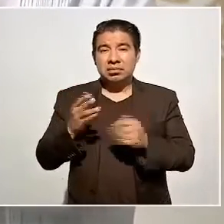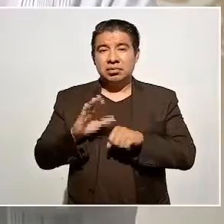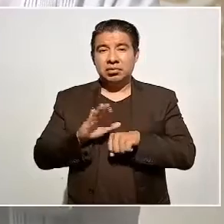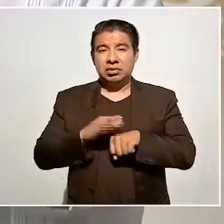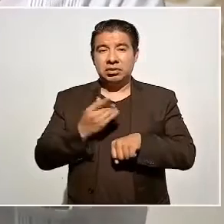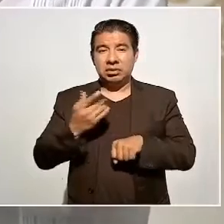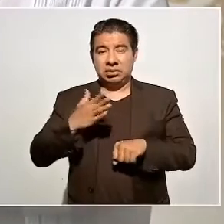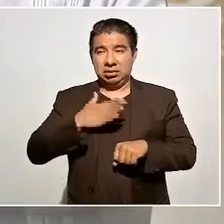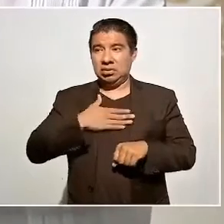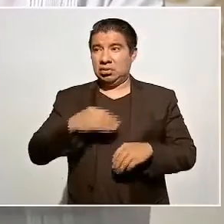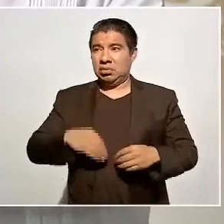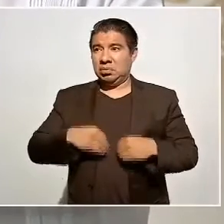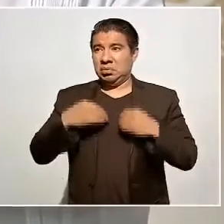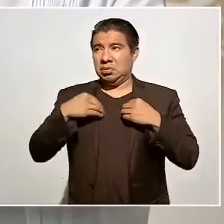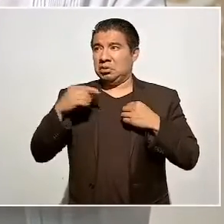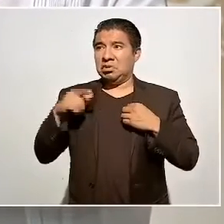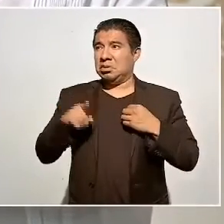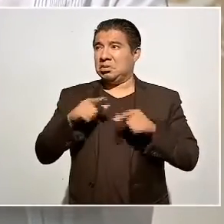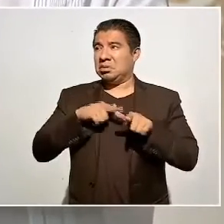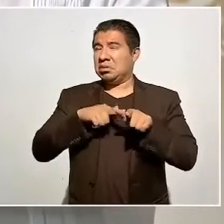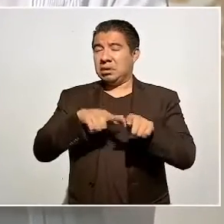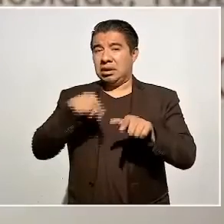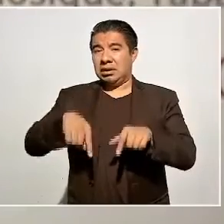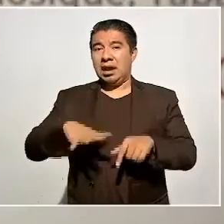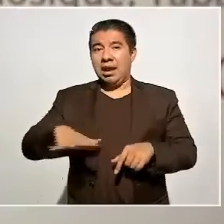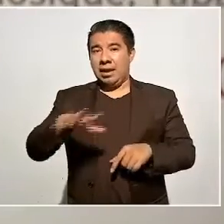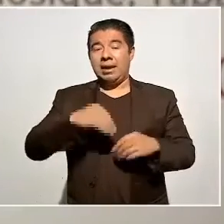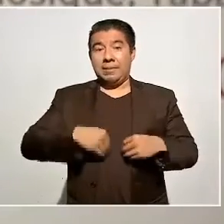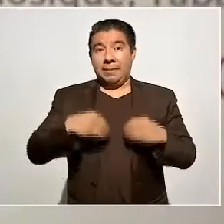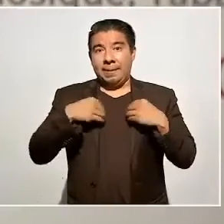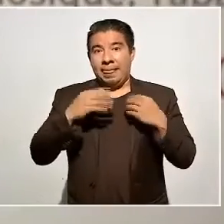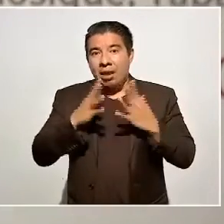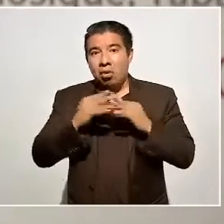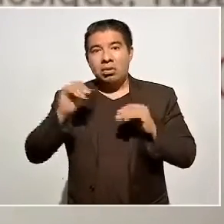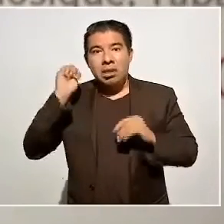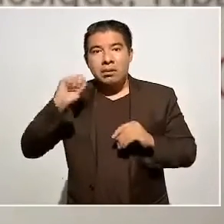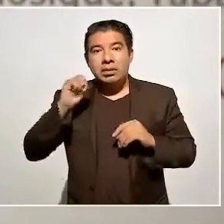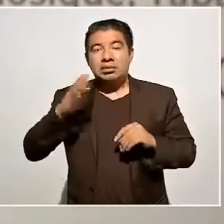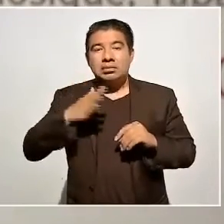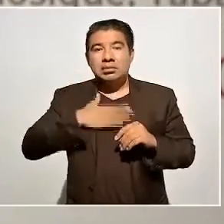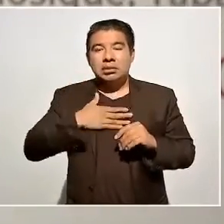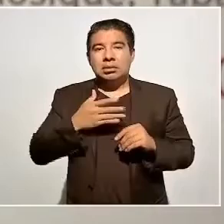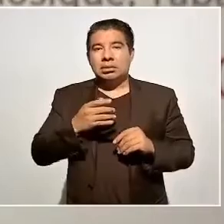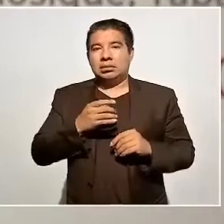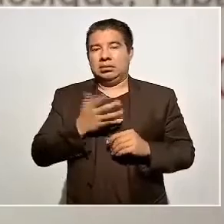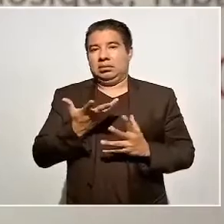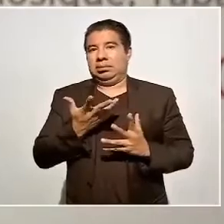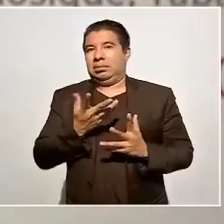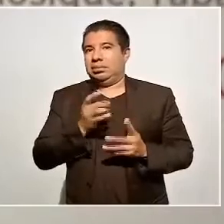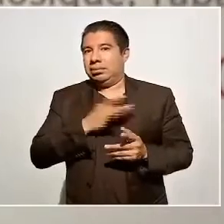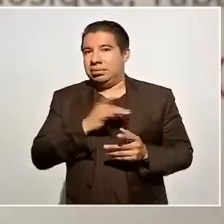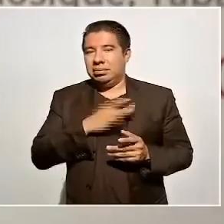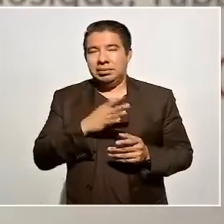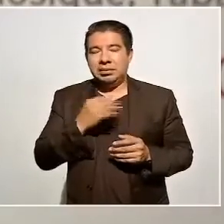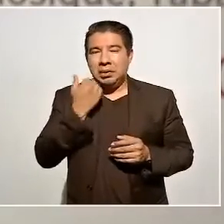nosotros vamos a vivir siempre aquí o en Tabasco y no queremos